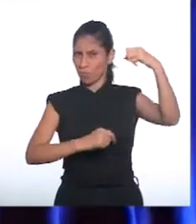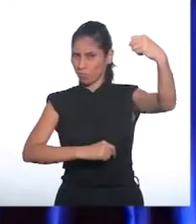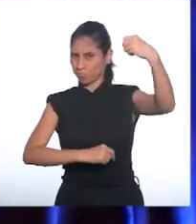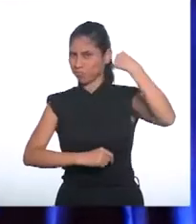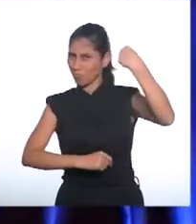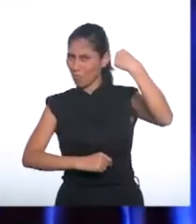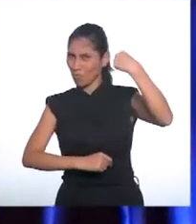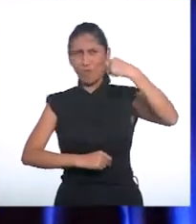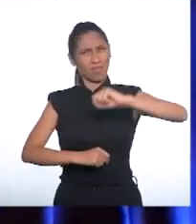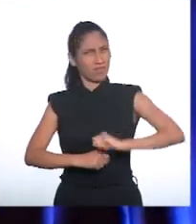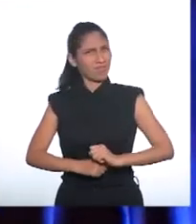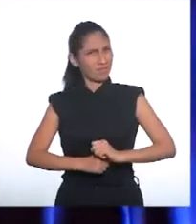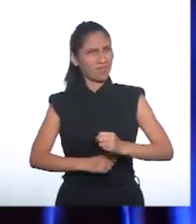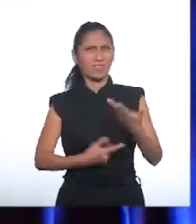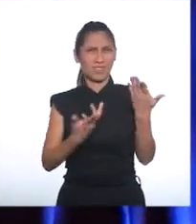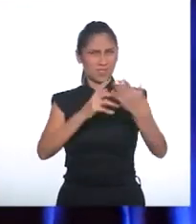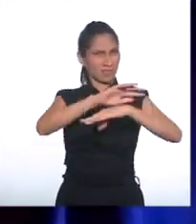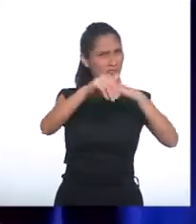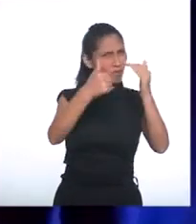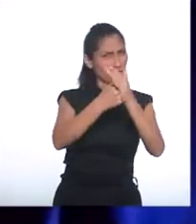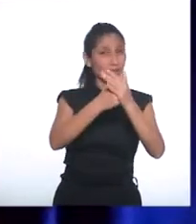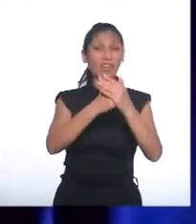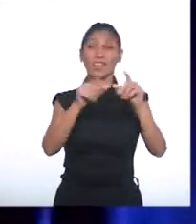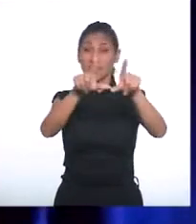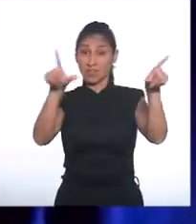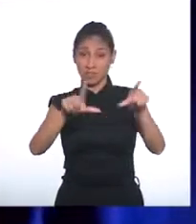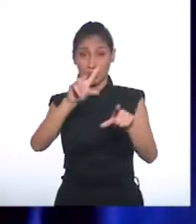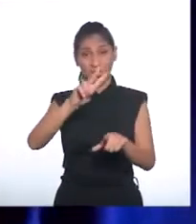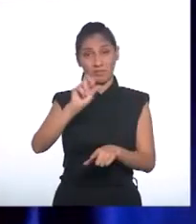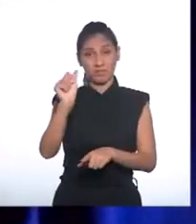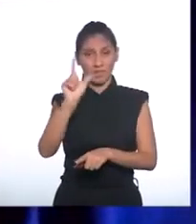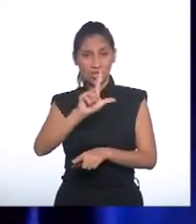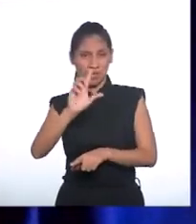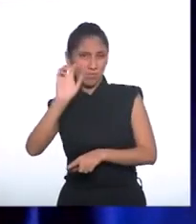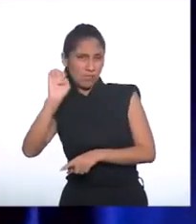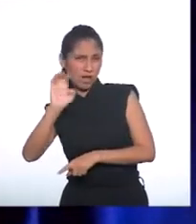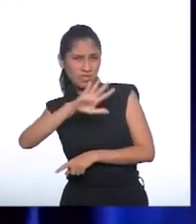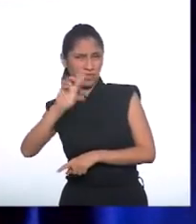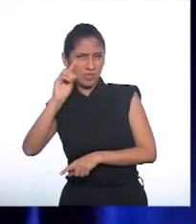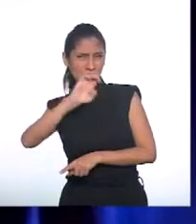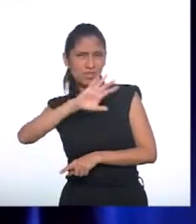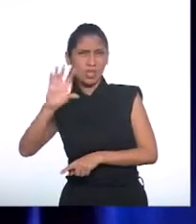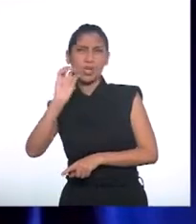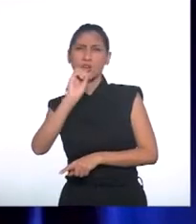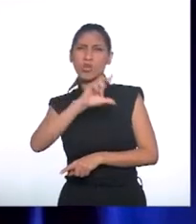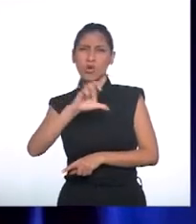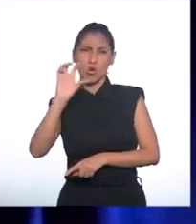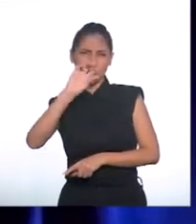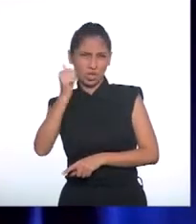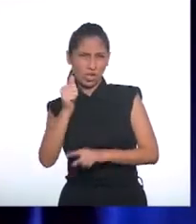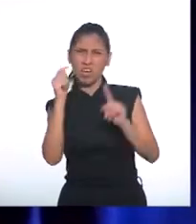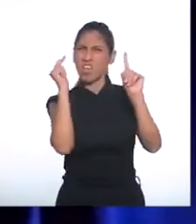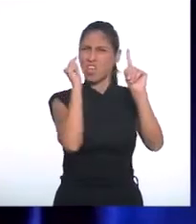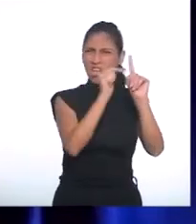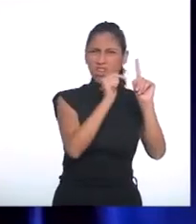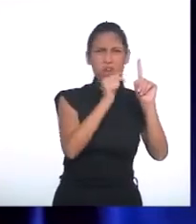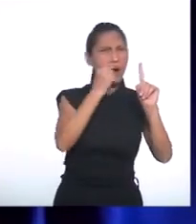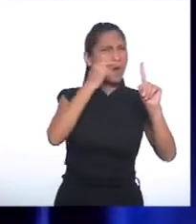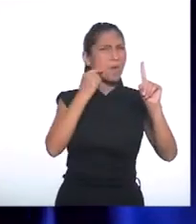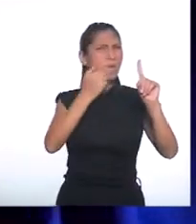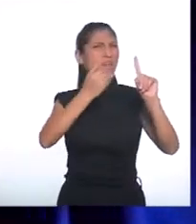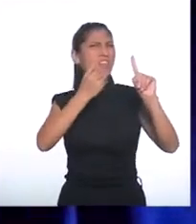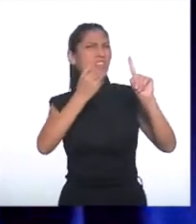la tradición oral del Valle del Colca. ¿Quién es el Isquinayus Carpayus Gruna? Al